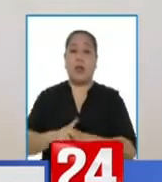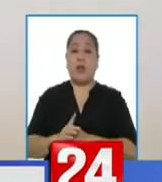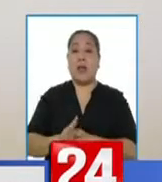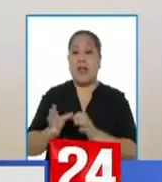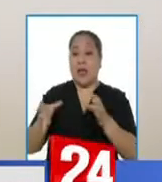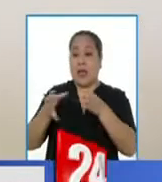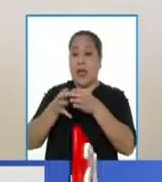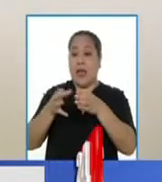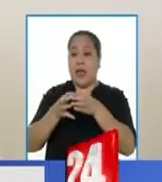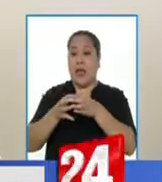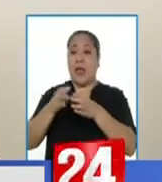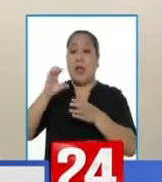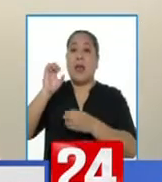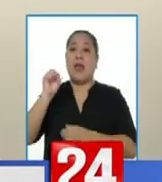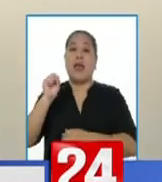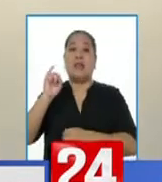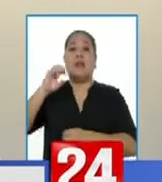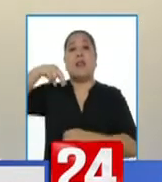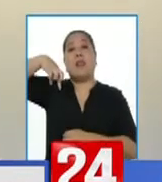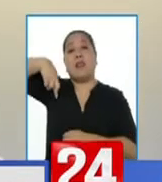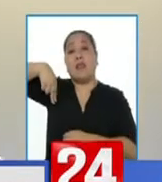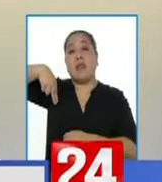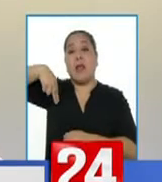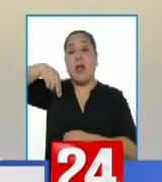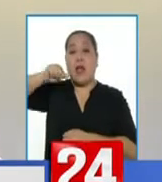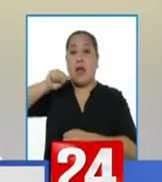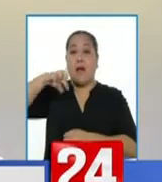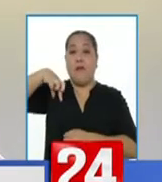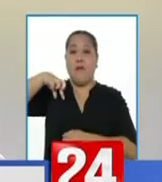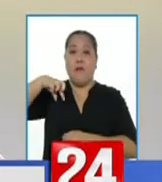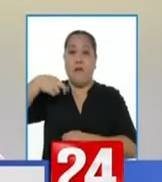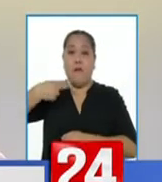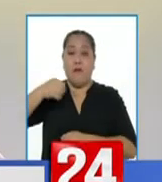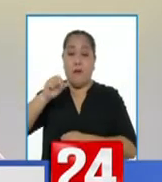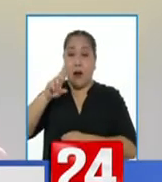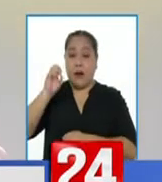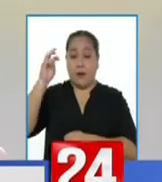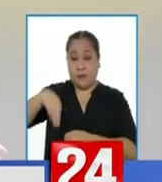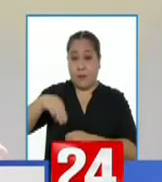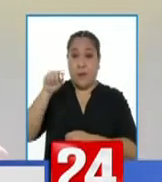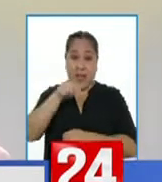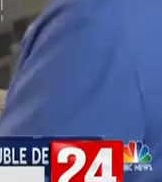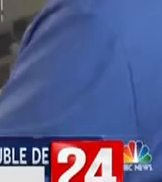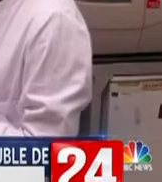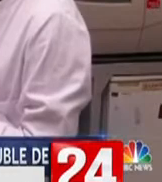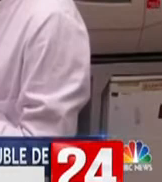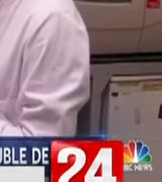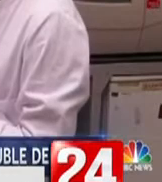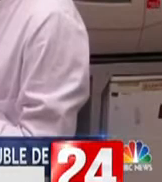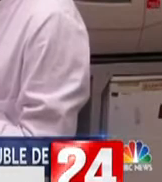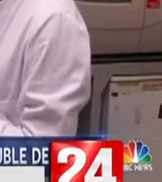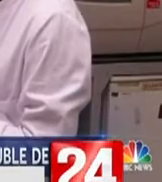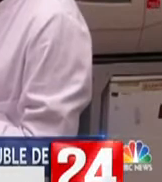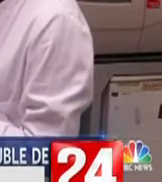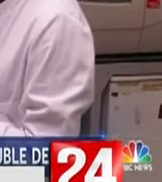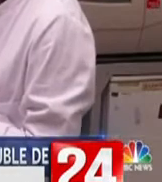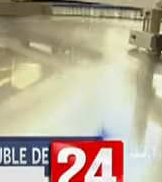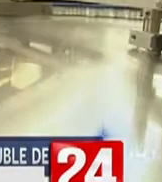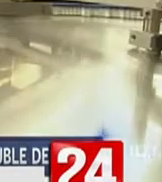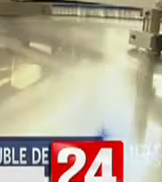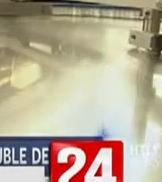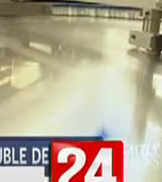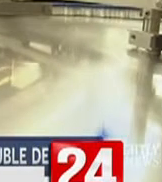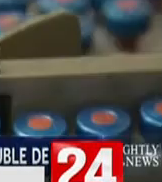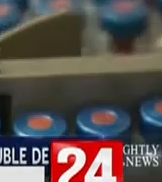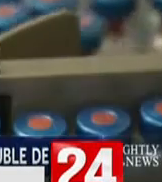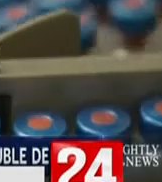1 millón, va a alcanzar para vacunar a 500.000 ciudadanos y ciudadanas. El número aproximado de